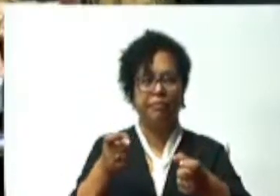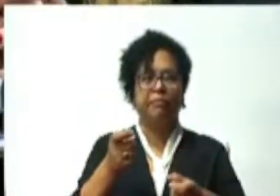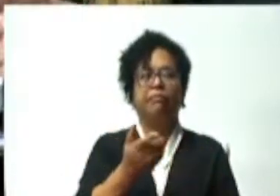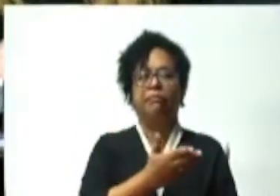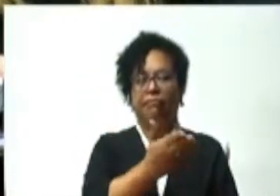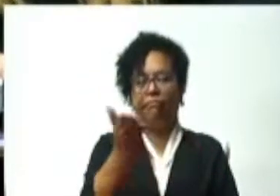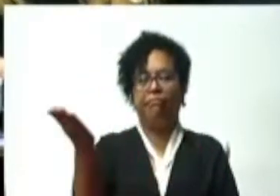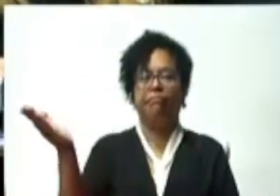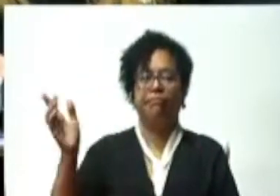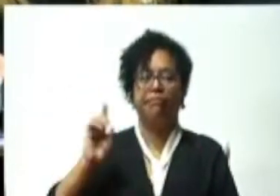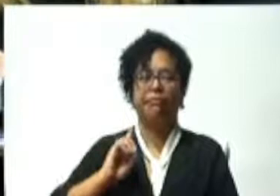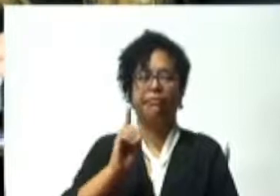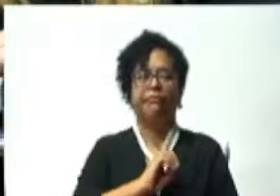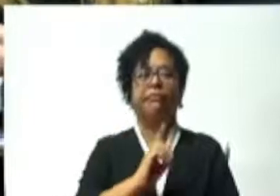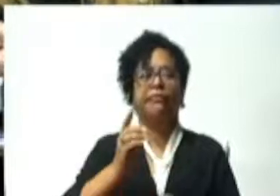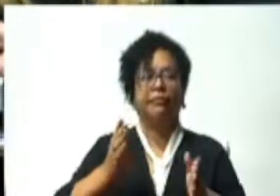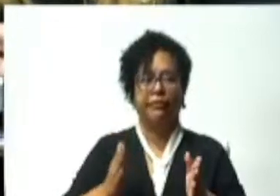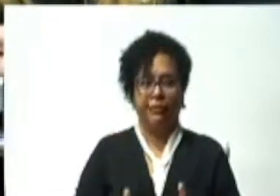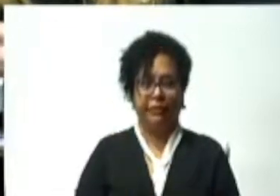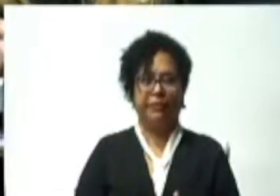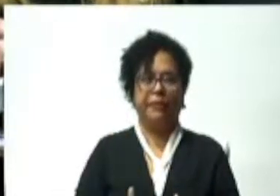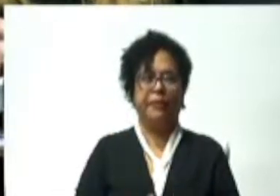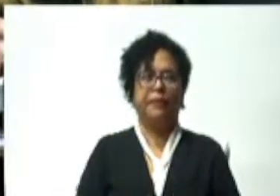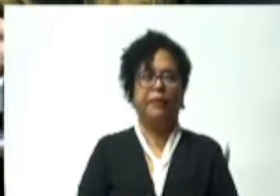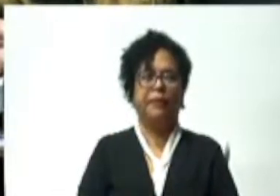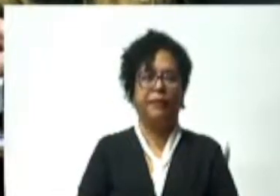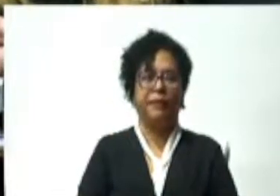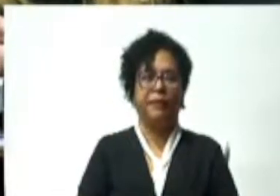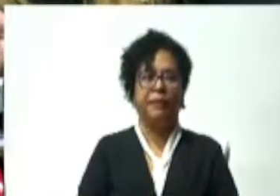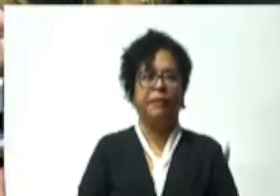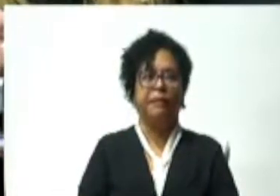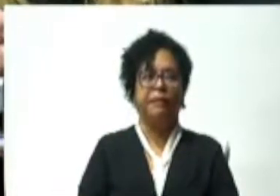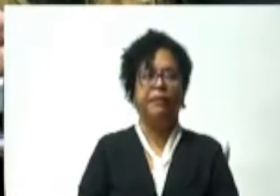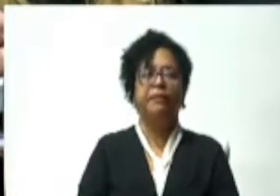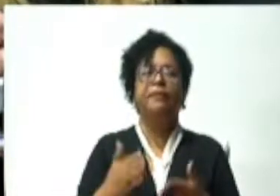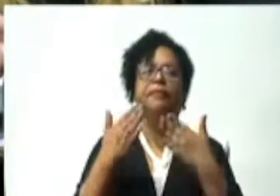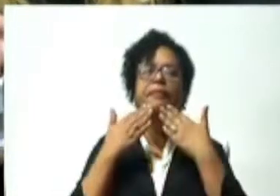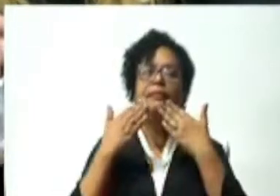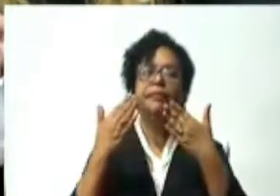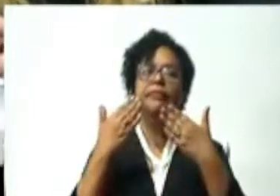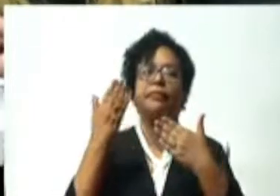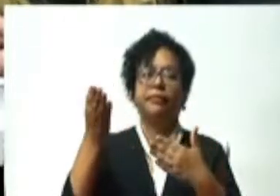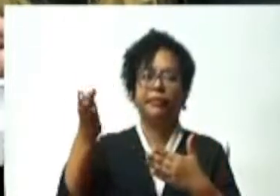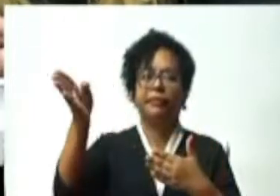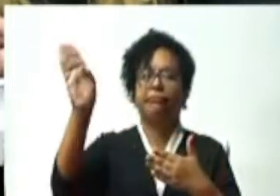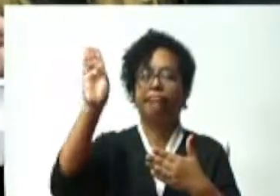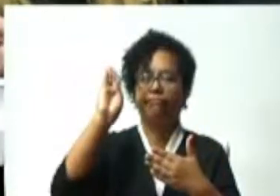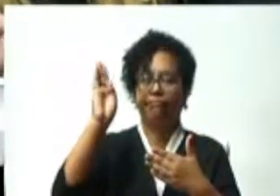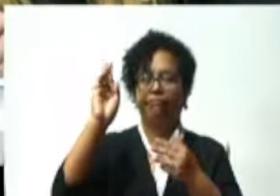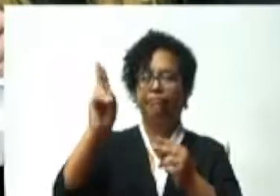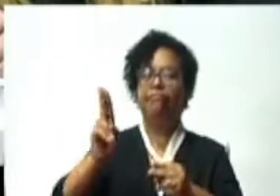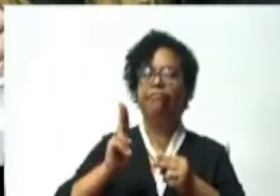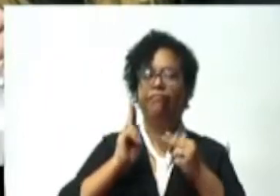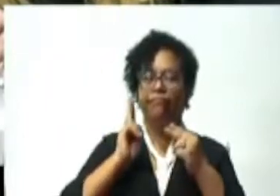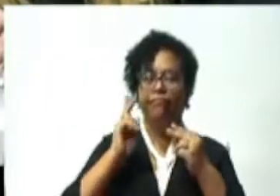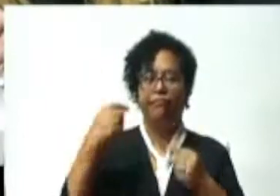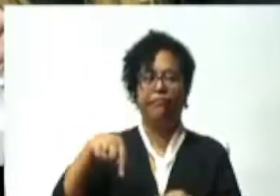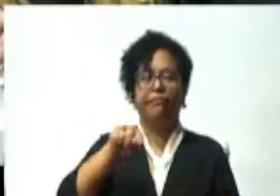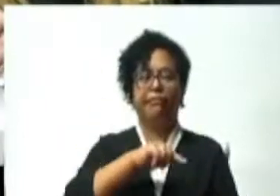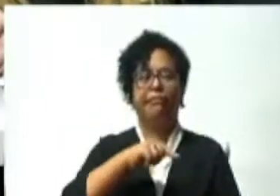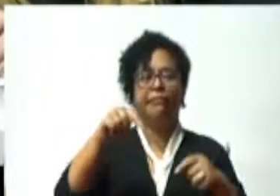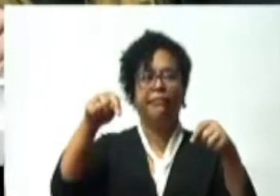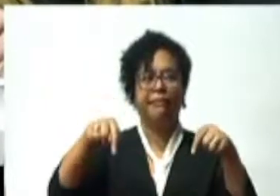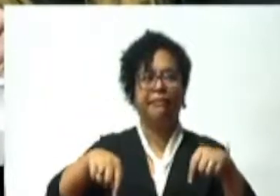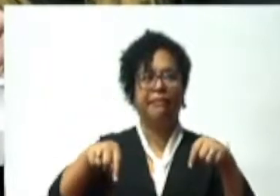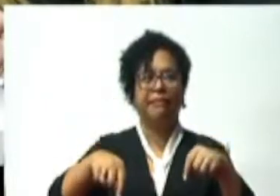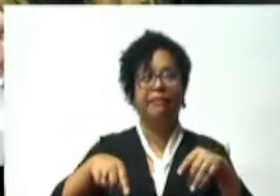mis colegas diputados y diputadas. Agradecer a Dios el privilegio de estar aquí y un día importante. Hoy es el Día